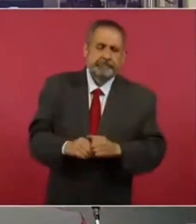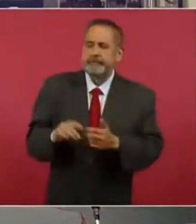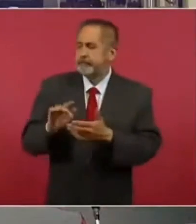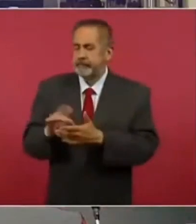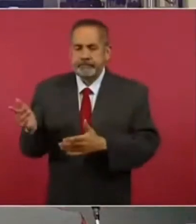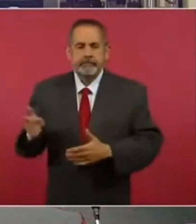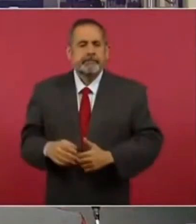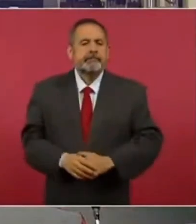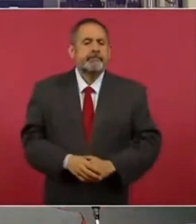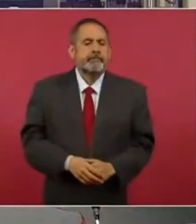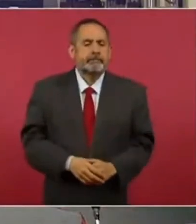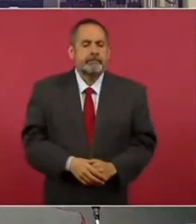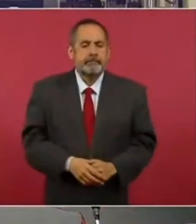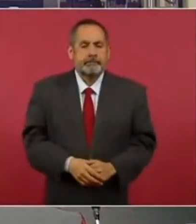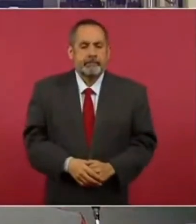Gracias.